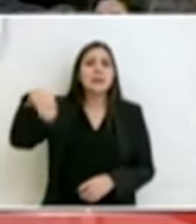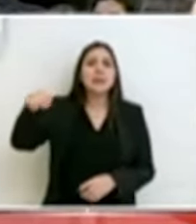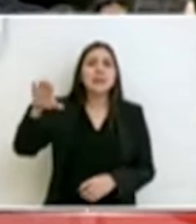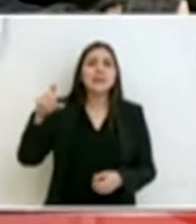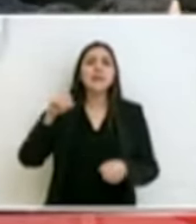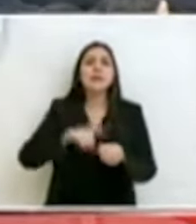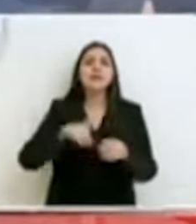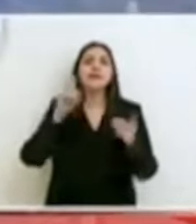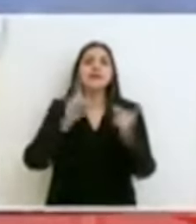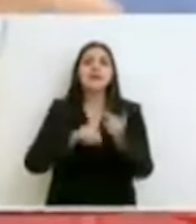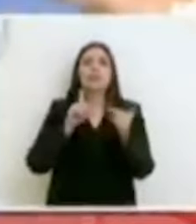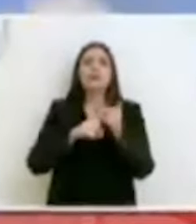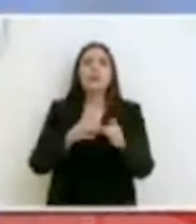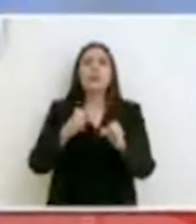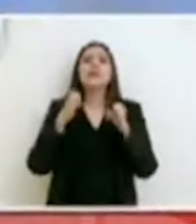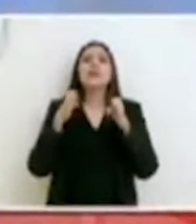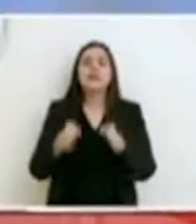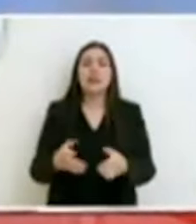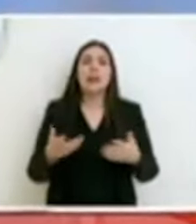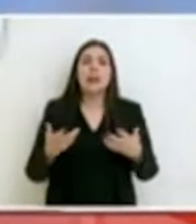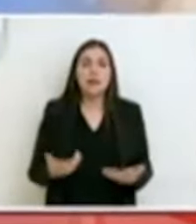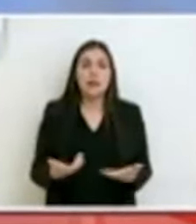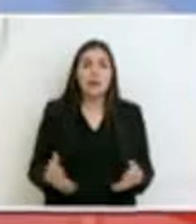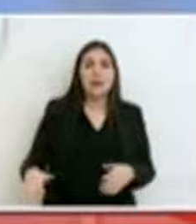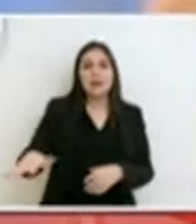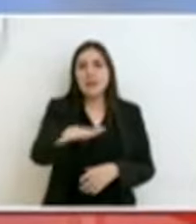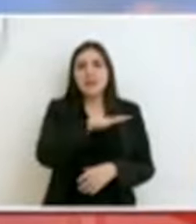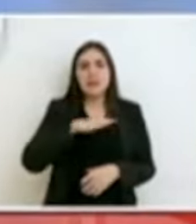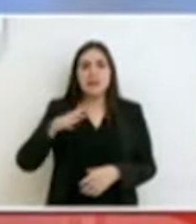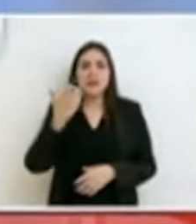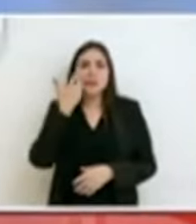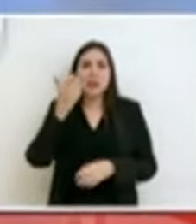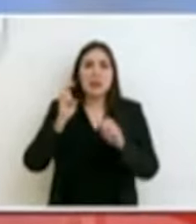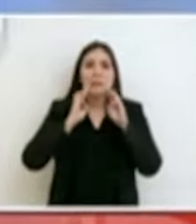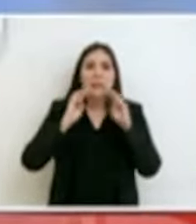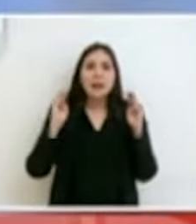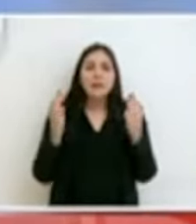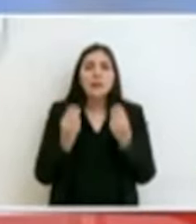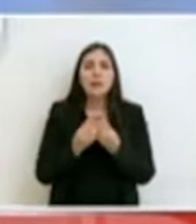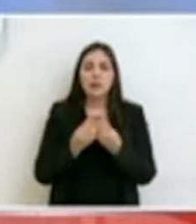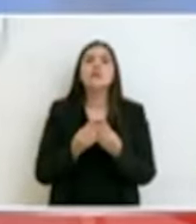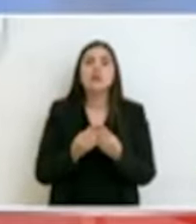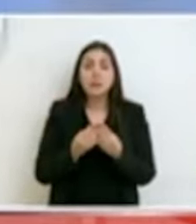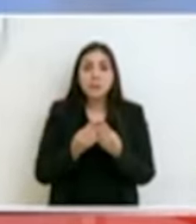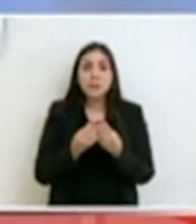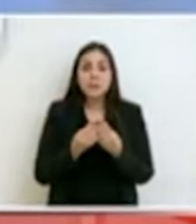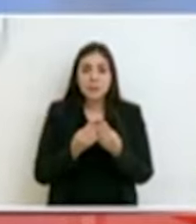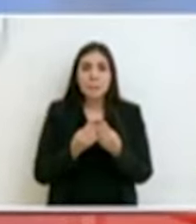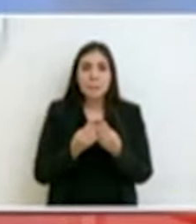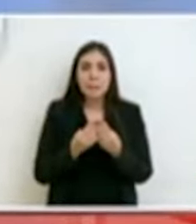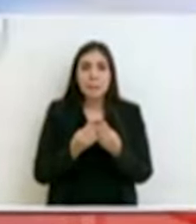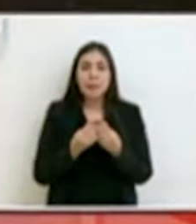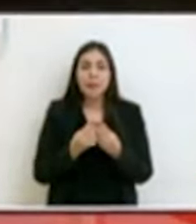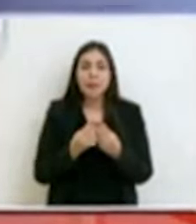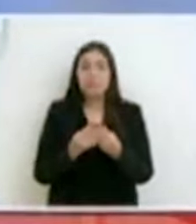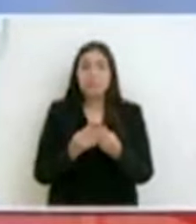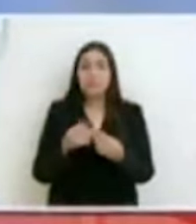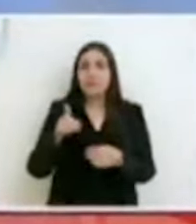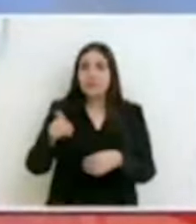Ciudadano? Bola de mafiosos. Lo queremos ver. Lo tienen